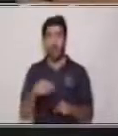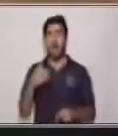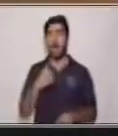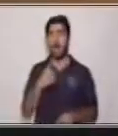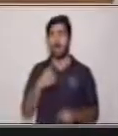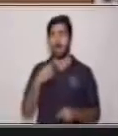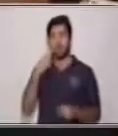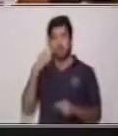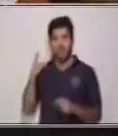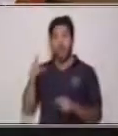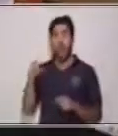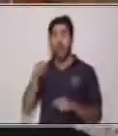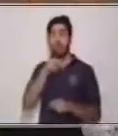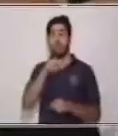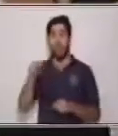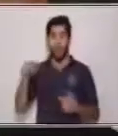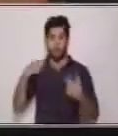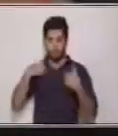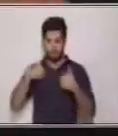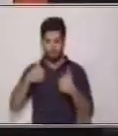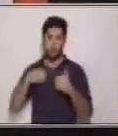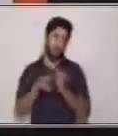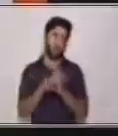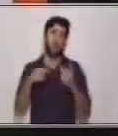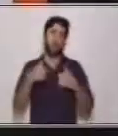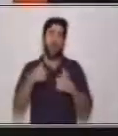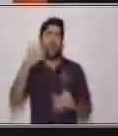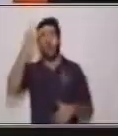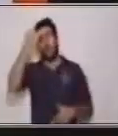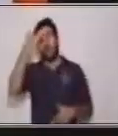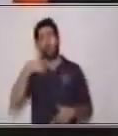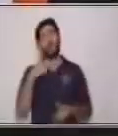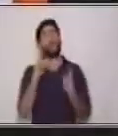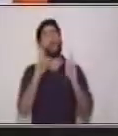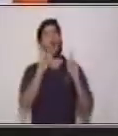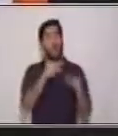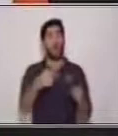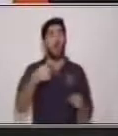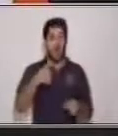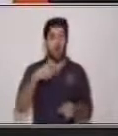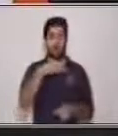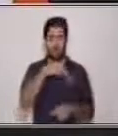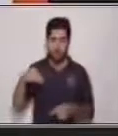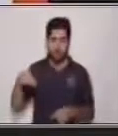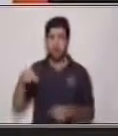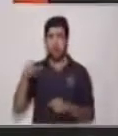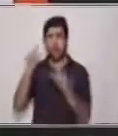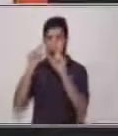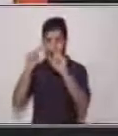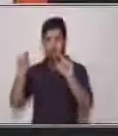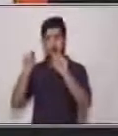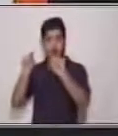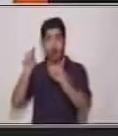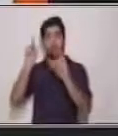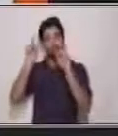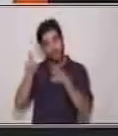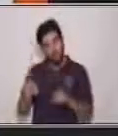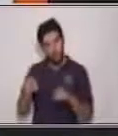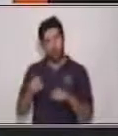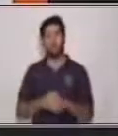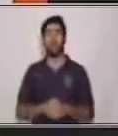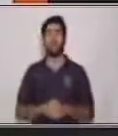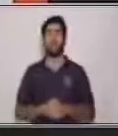el nombre del paciente, ¿sí? Quién es la persona que acudió al médico. Y dentro de la receta